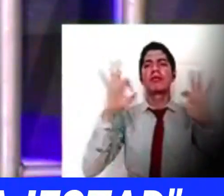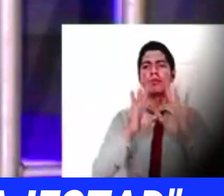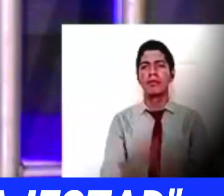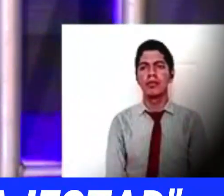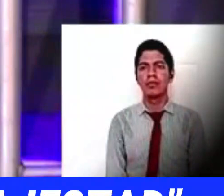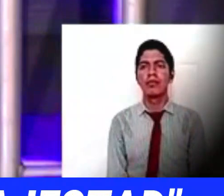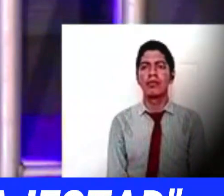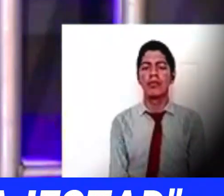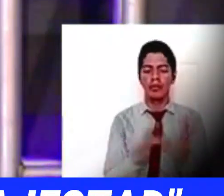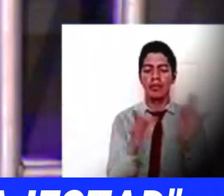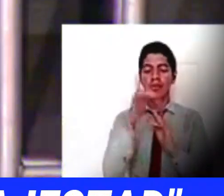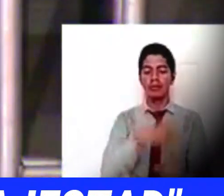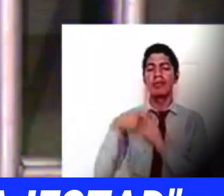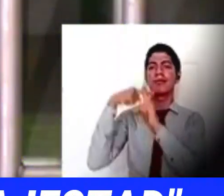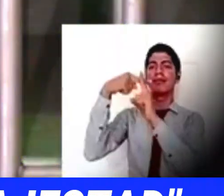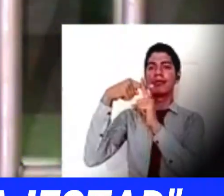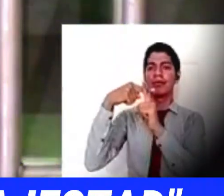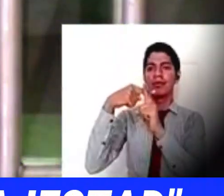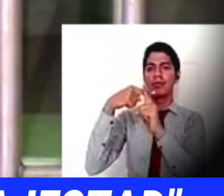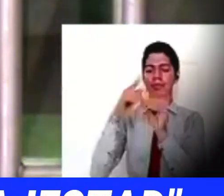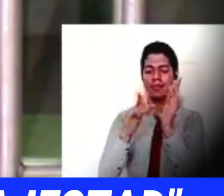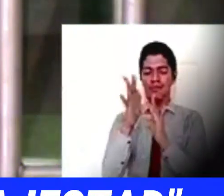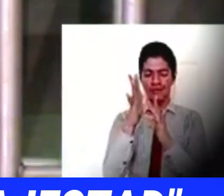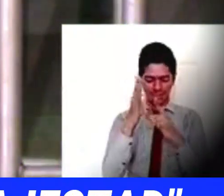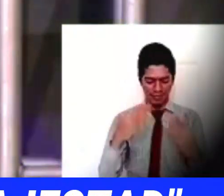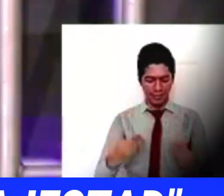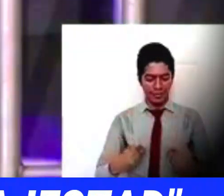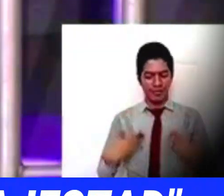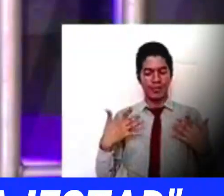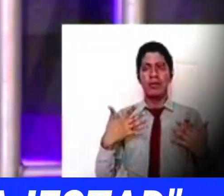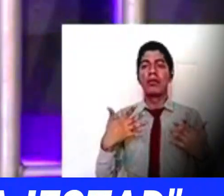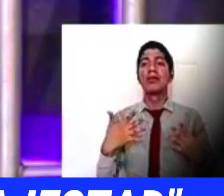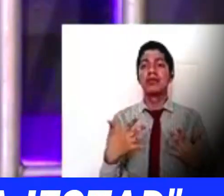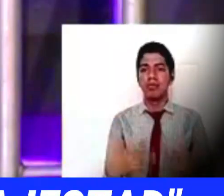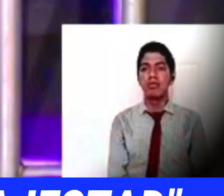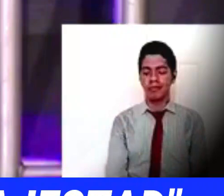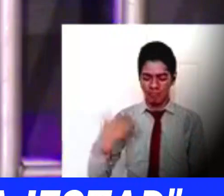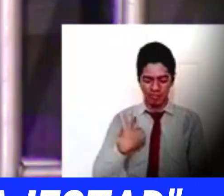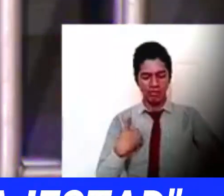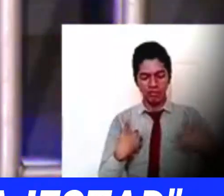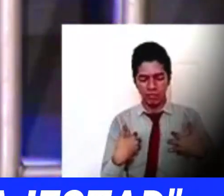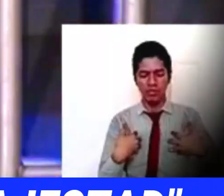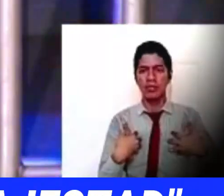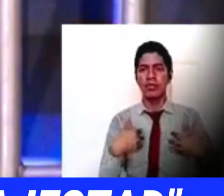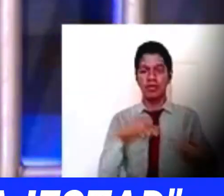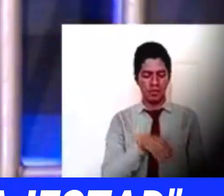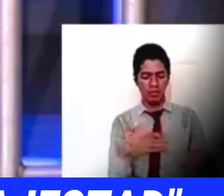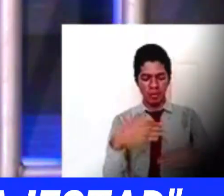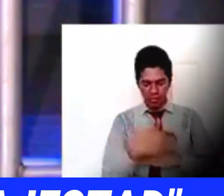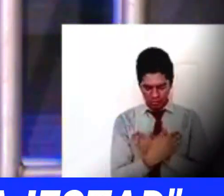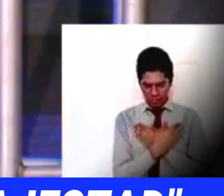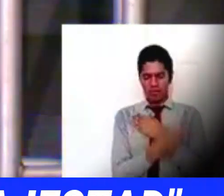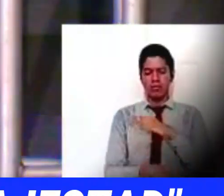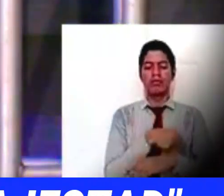Esto costó la vida del Señor. Esto costó una resurrección. La inversión fue grande. La inversión